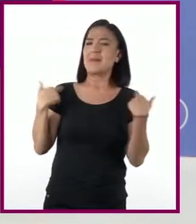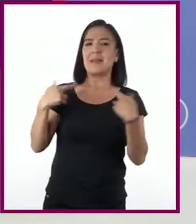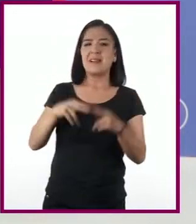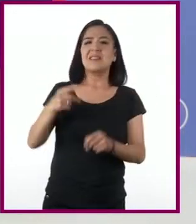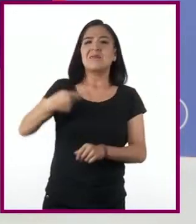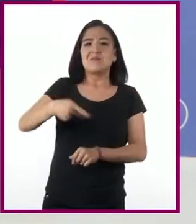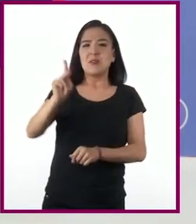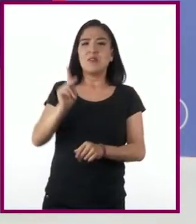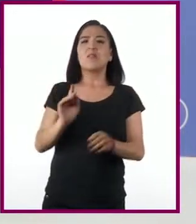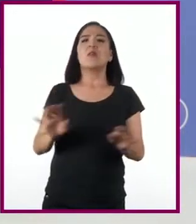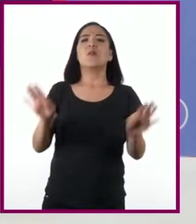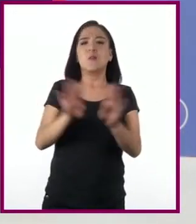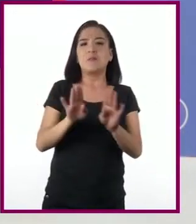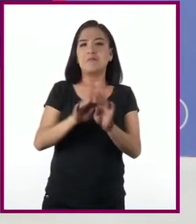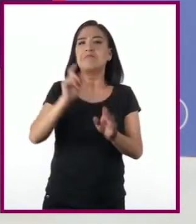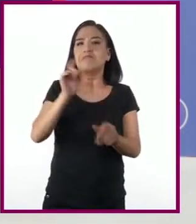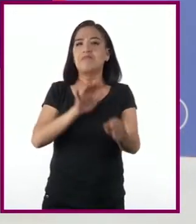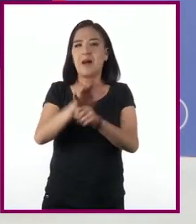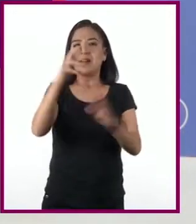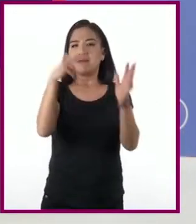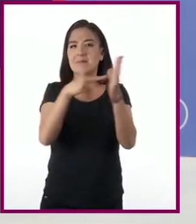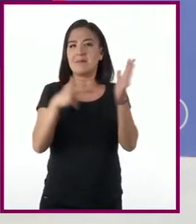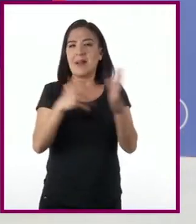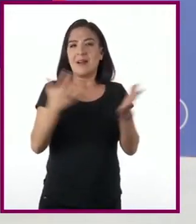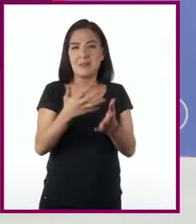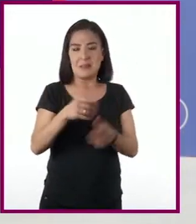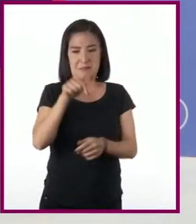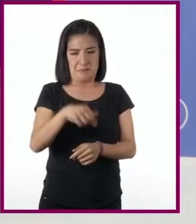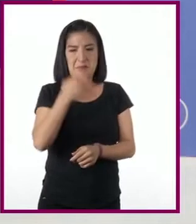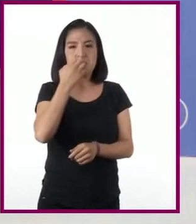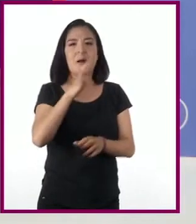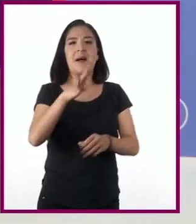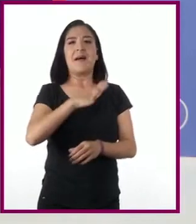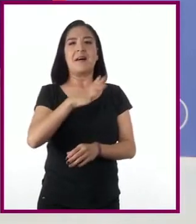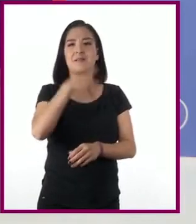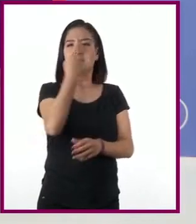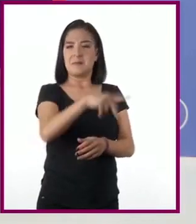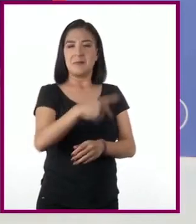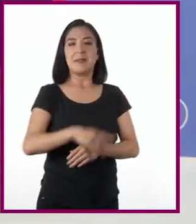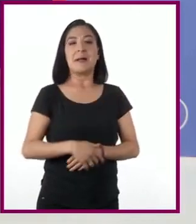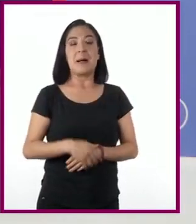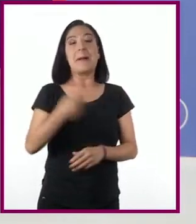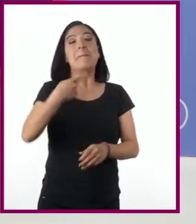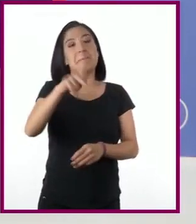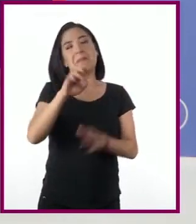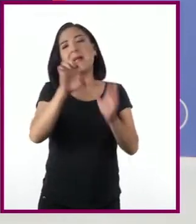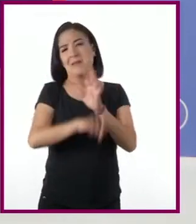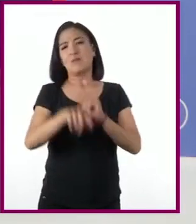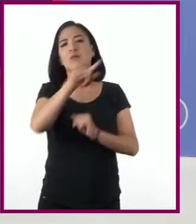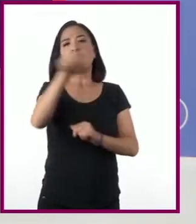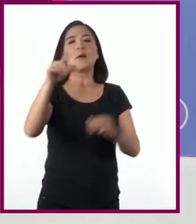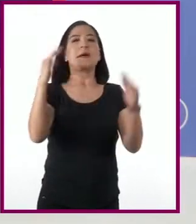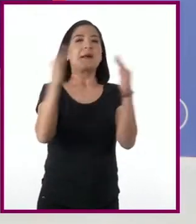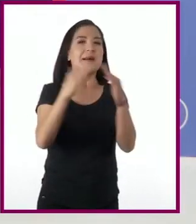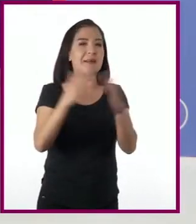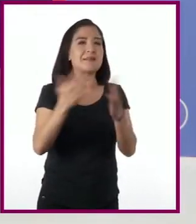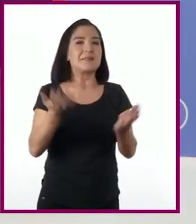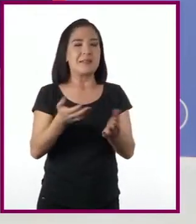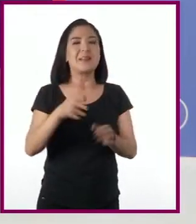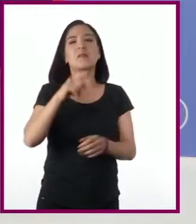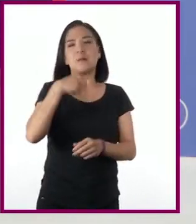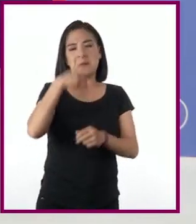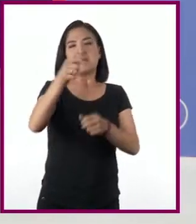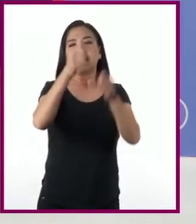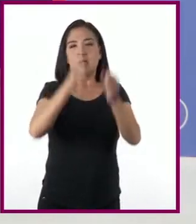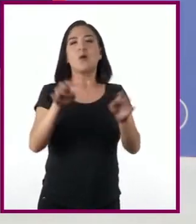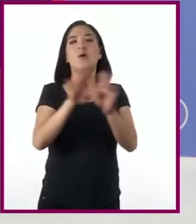¿qué tipo de reglamento podemos escribir? La escuela ya tiene el suyo. Pues para su casa, les aseguro que no hay lugar más idóneo